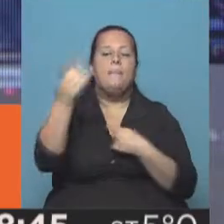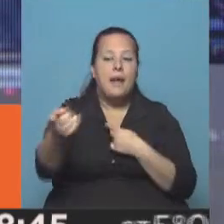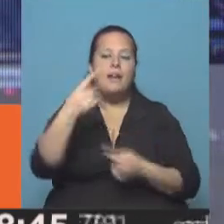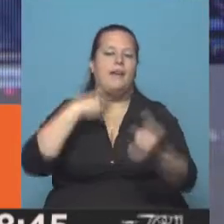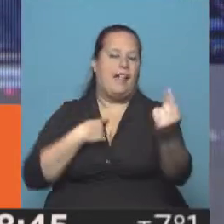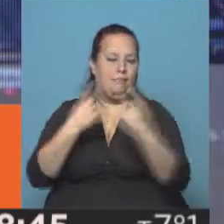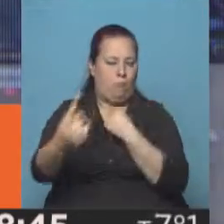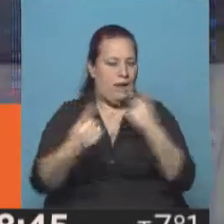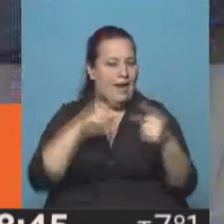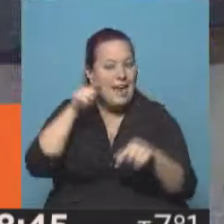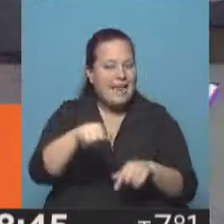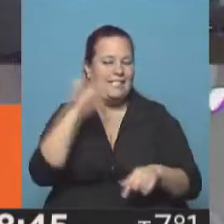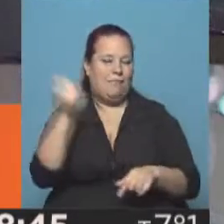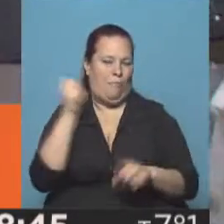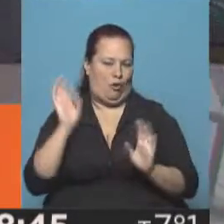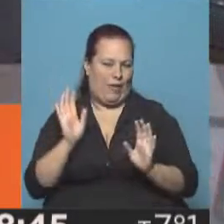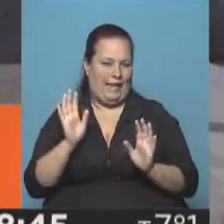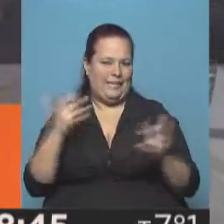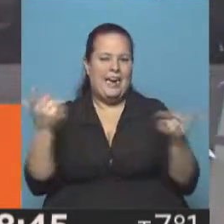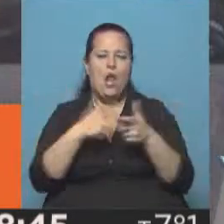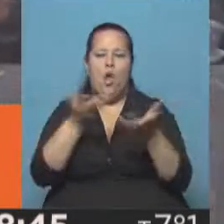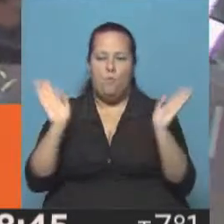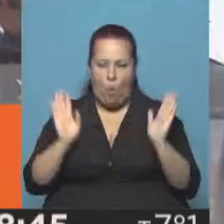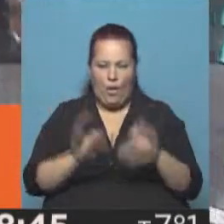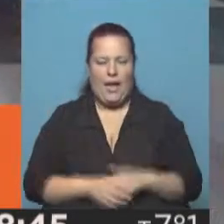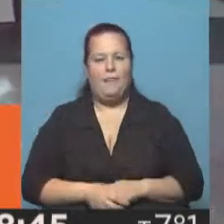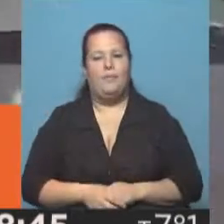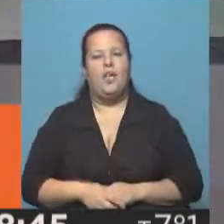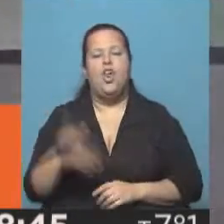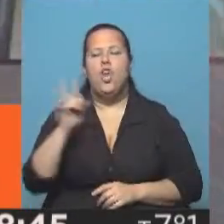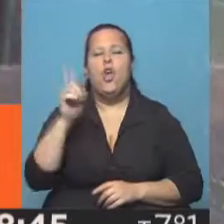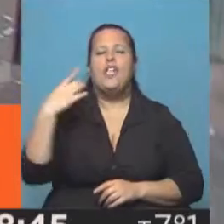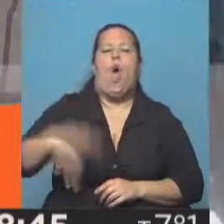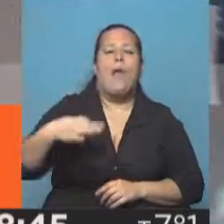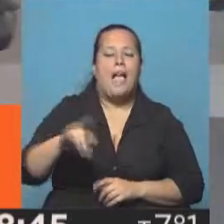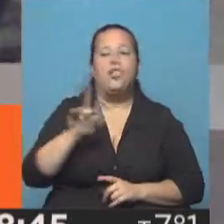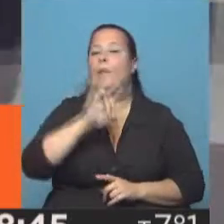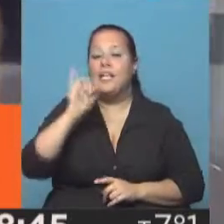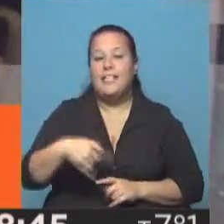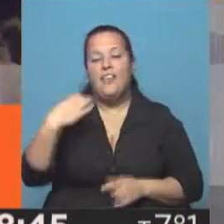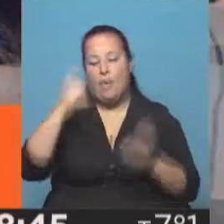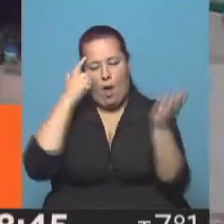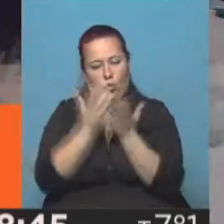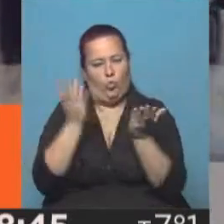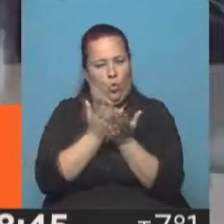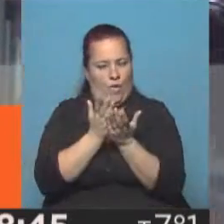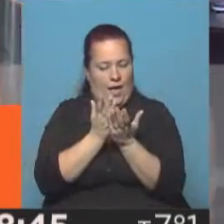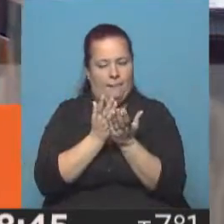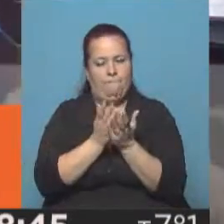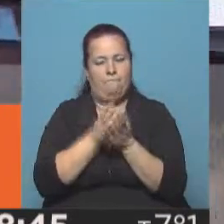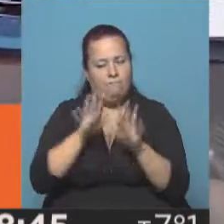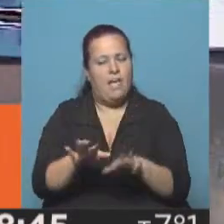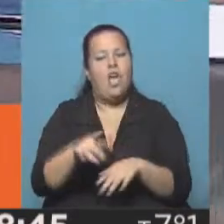una y ahí está el valor del de la audiencia pública que no es vinculante pero obliga al análisis de esto no